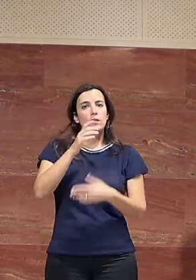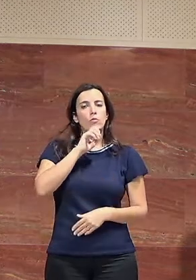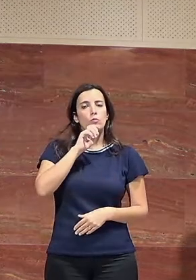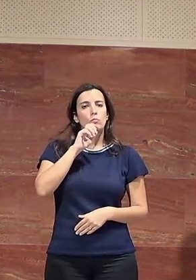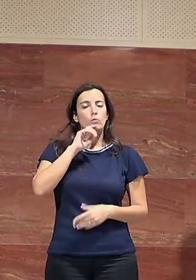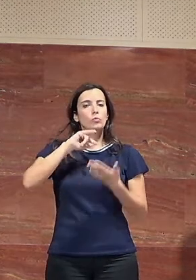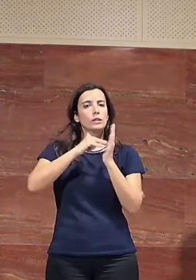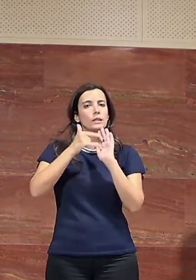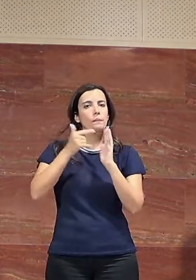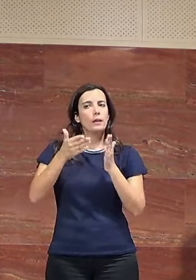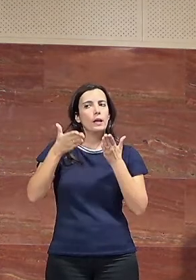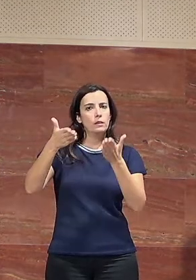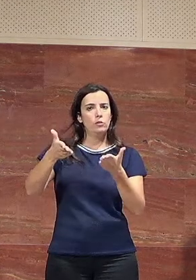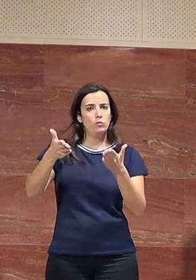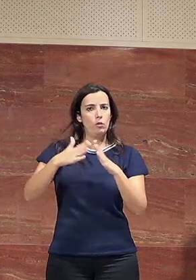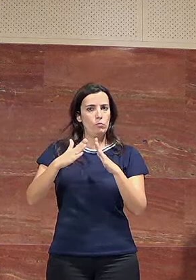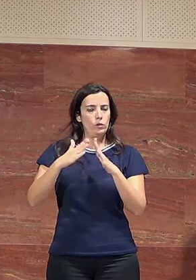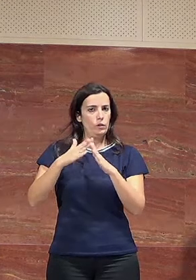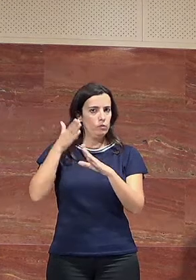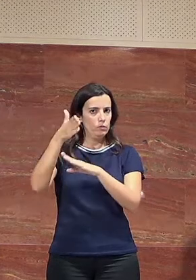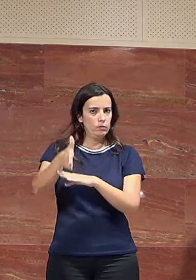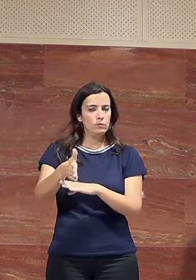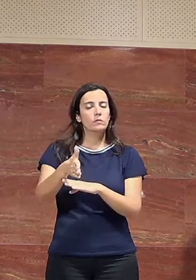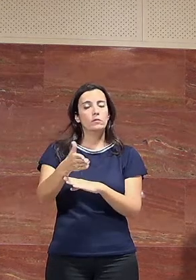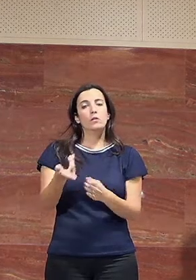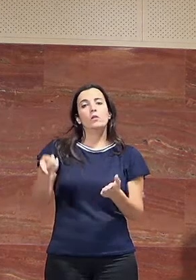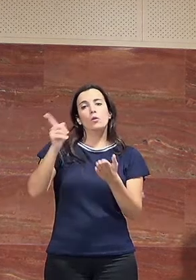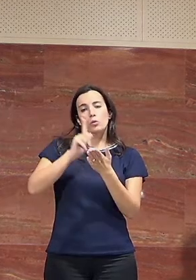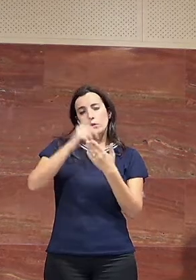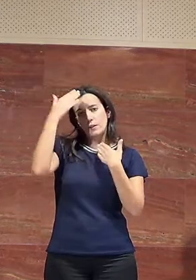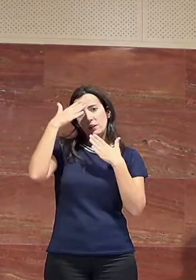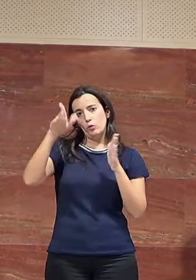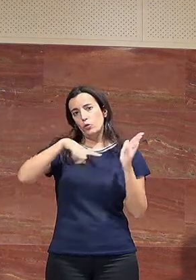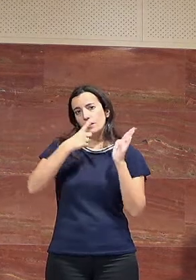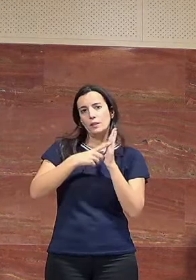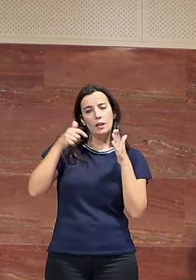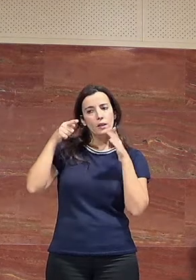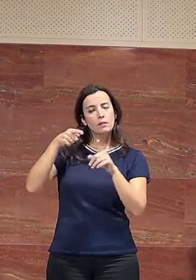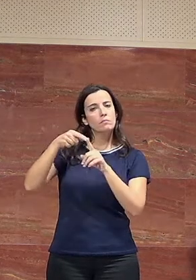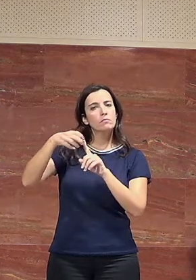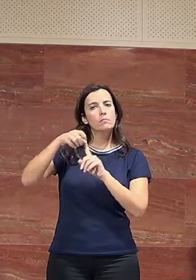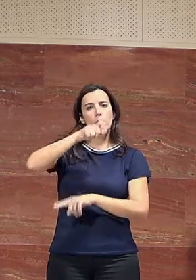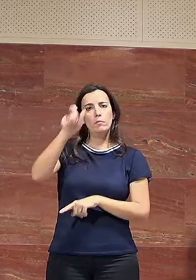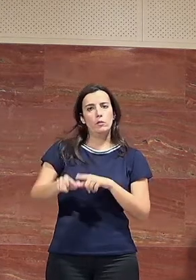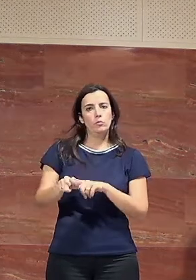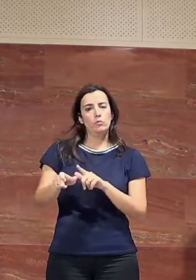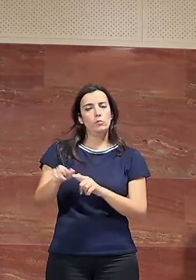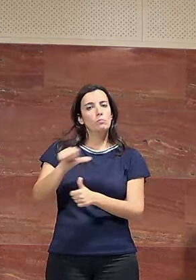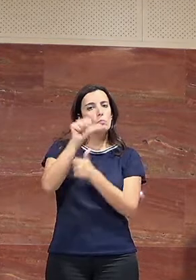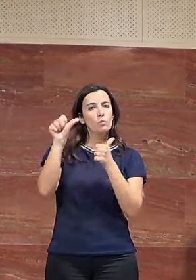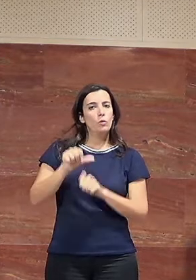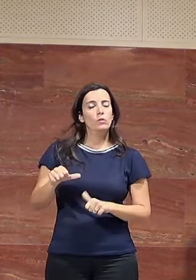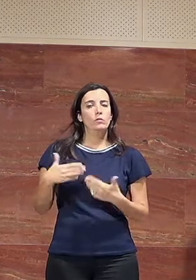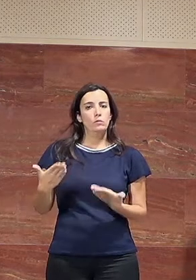atención a domicilio, y volvemos otra vez a la atención integral y centrada en la persona, bajo el modelo en